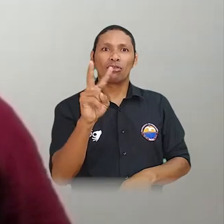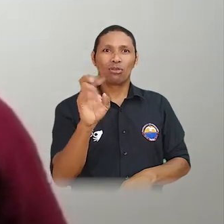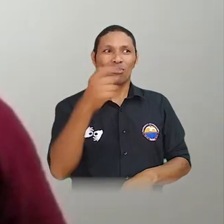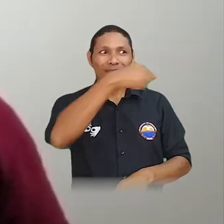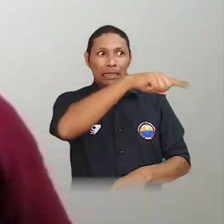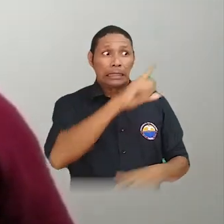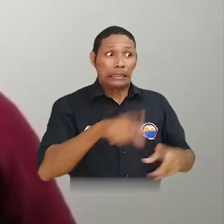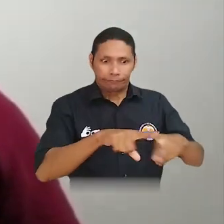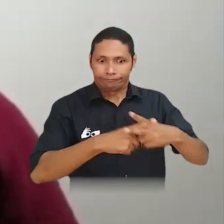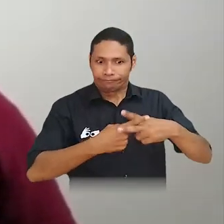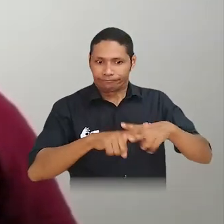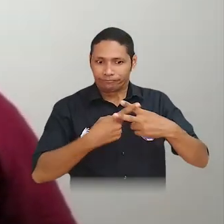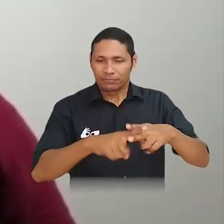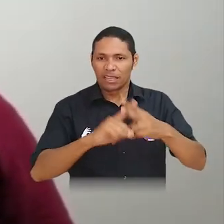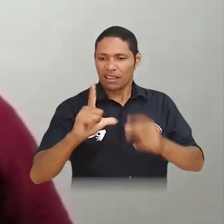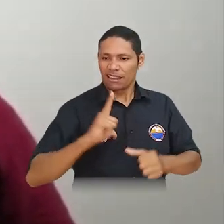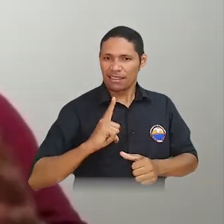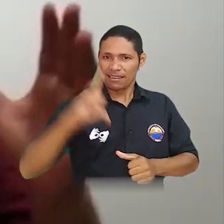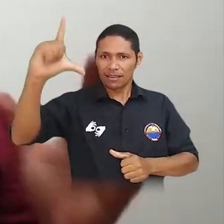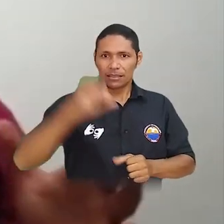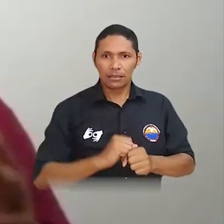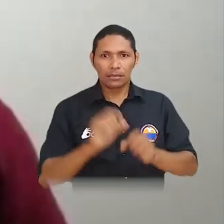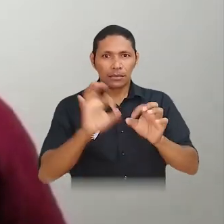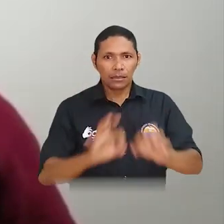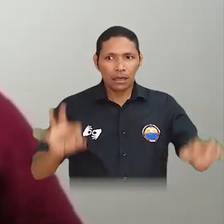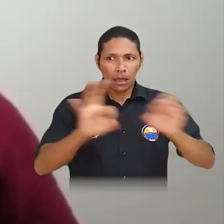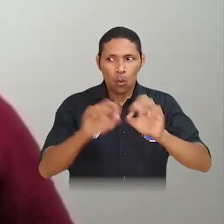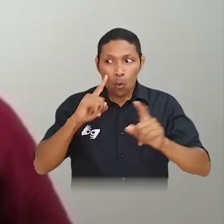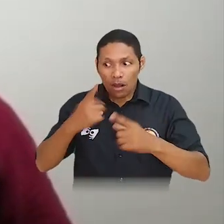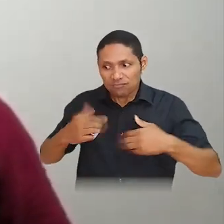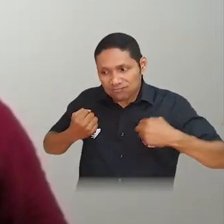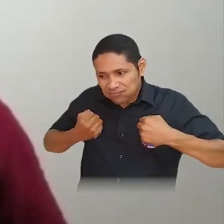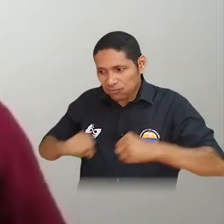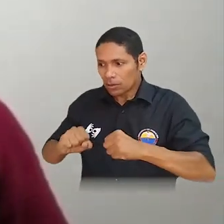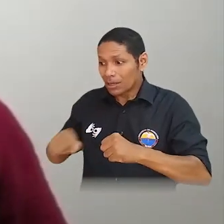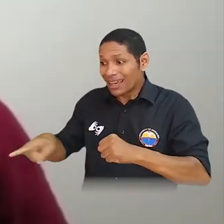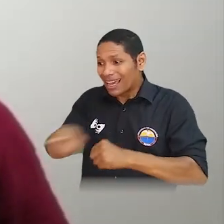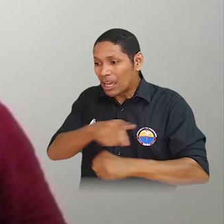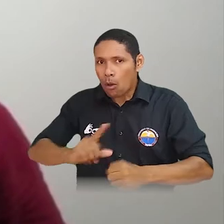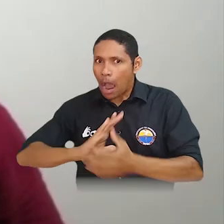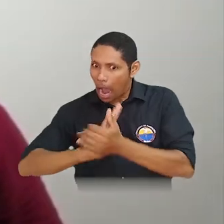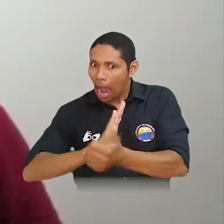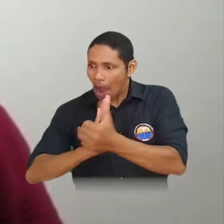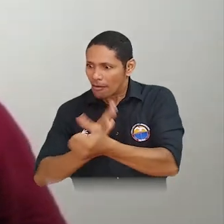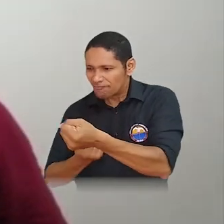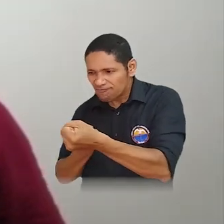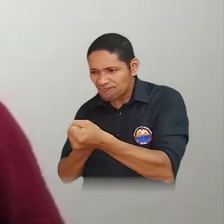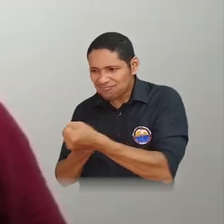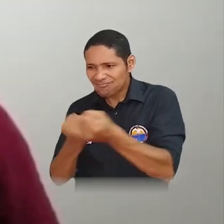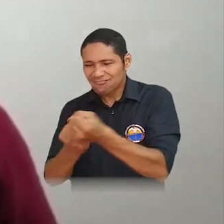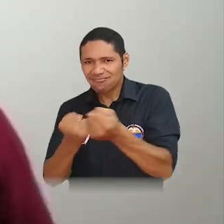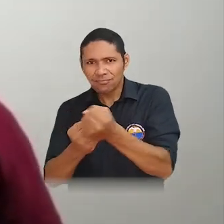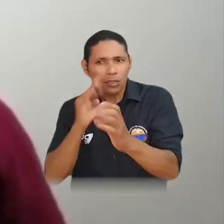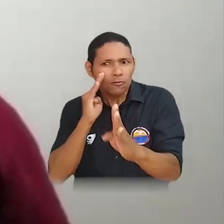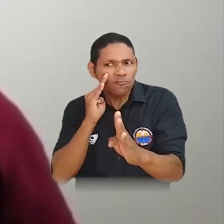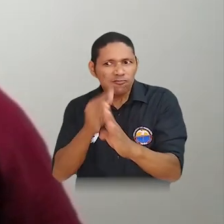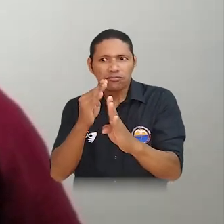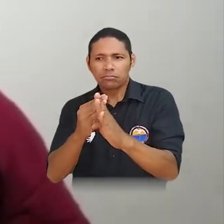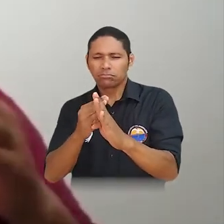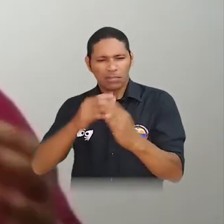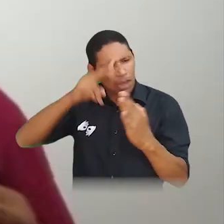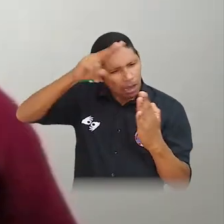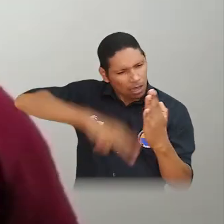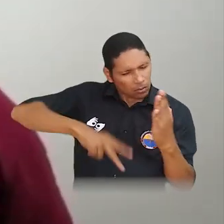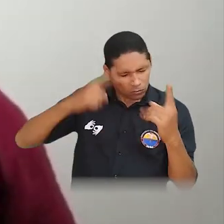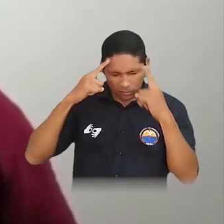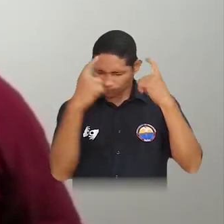en un taller de liderazgo, el cual le apostaba a mejorar las habilidades de los estudiantes en áreas específicas